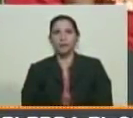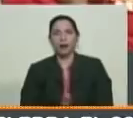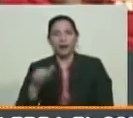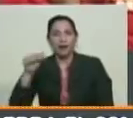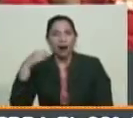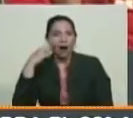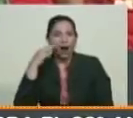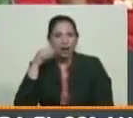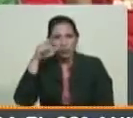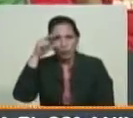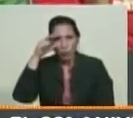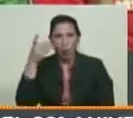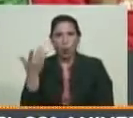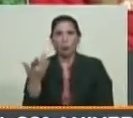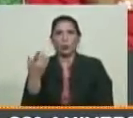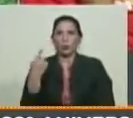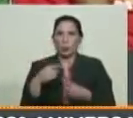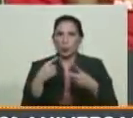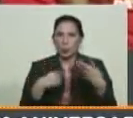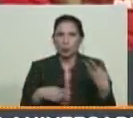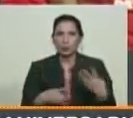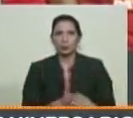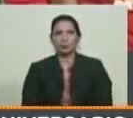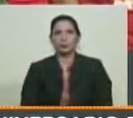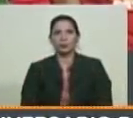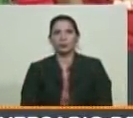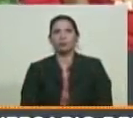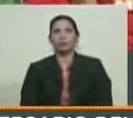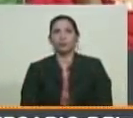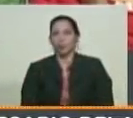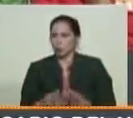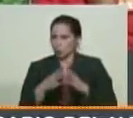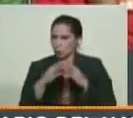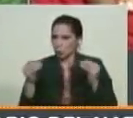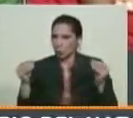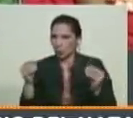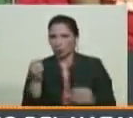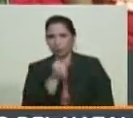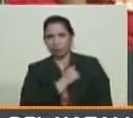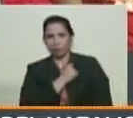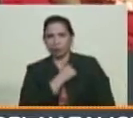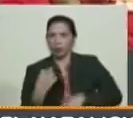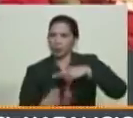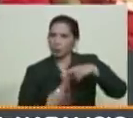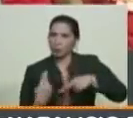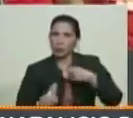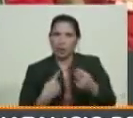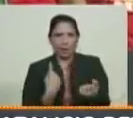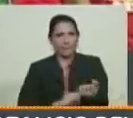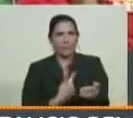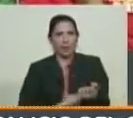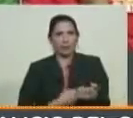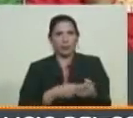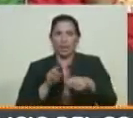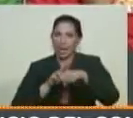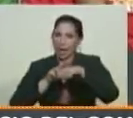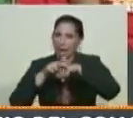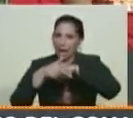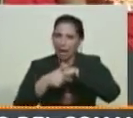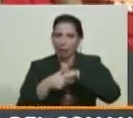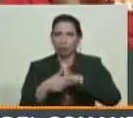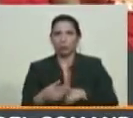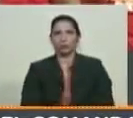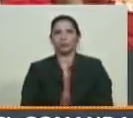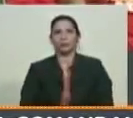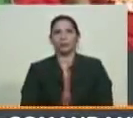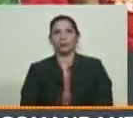Vázquez, Yelitza, Carmen Meléndez, Nahum Hernández, Héctor Rodríguez,